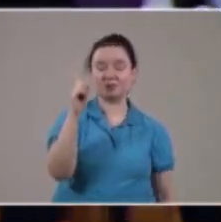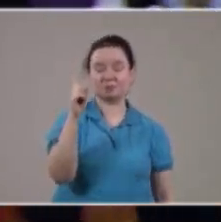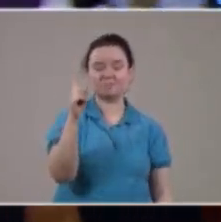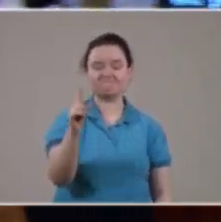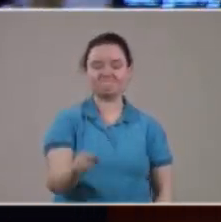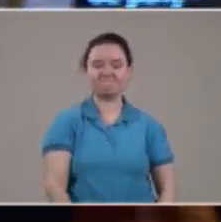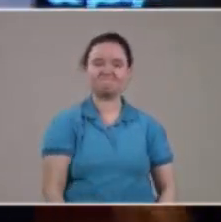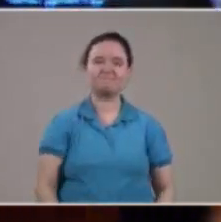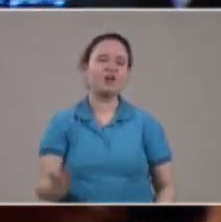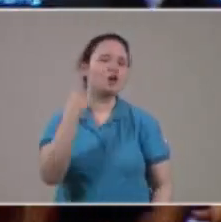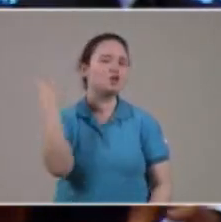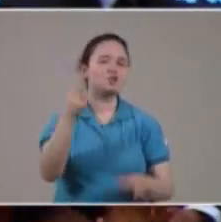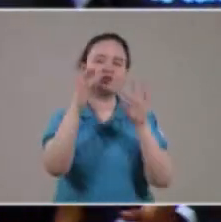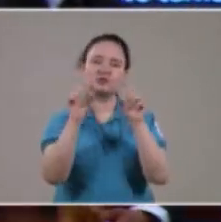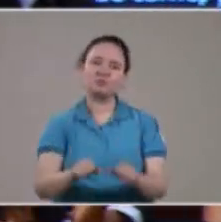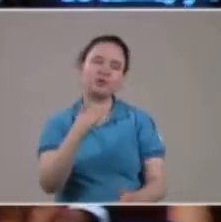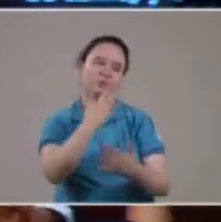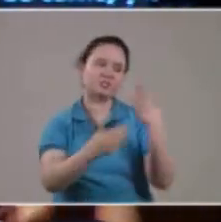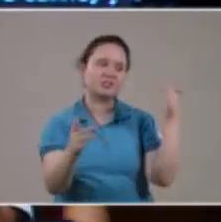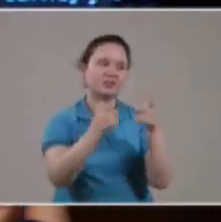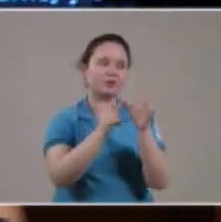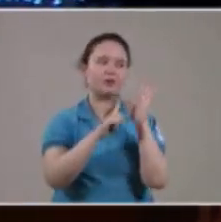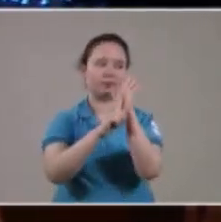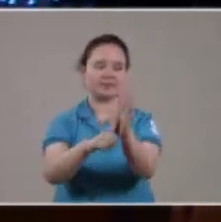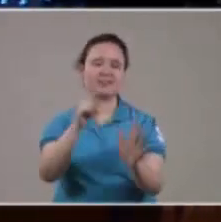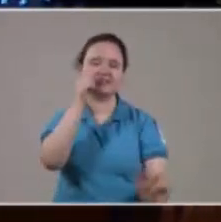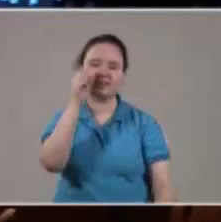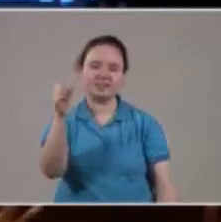Aleluya. Todos nos podemos llevar el arca.